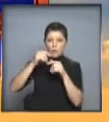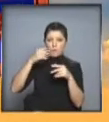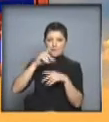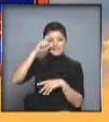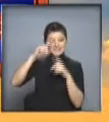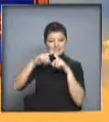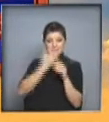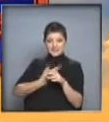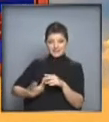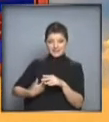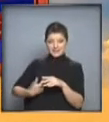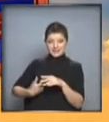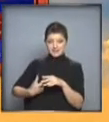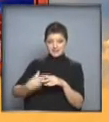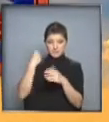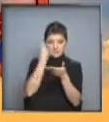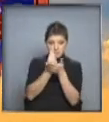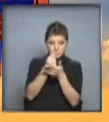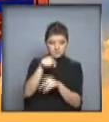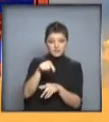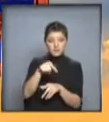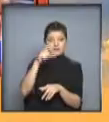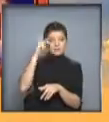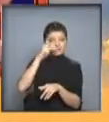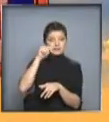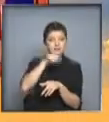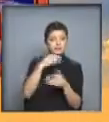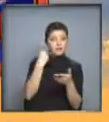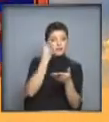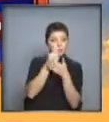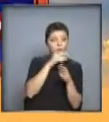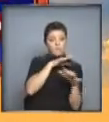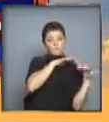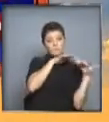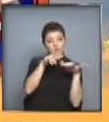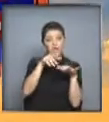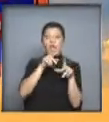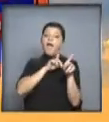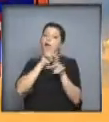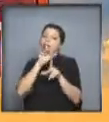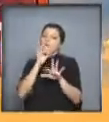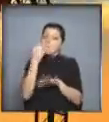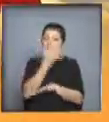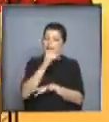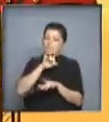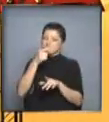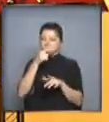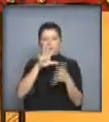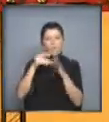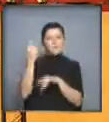expresidente, del expresidente. Yo creo que es en parte cierto y también es en parte marketing. Es las dos cosas.